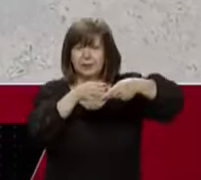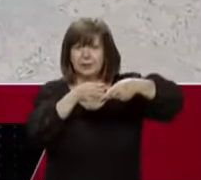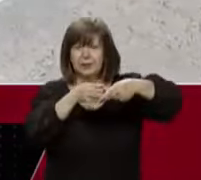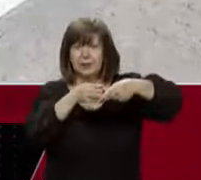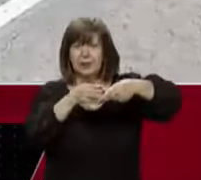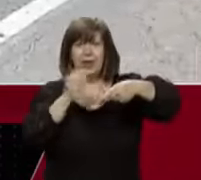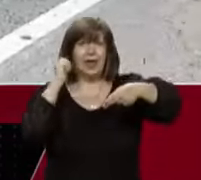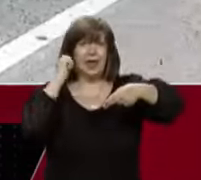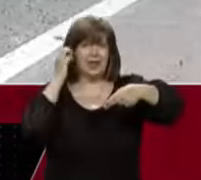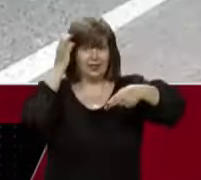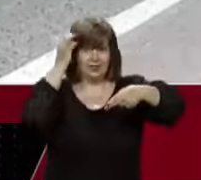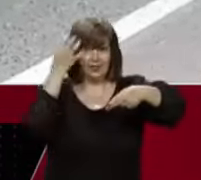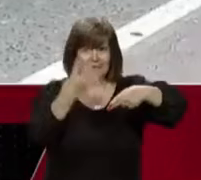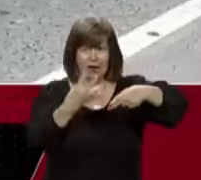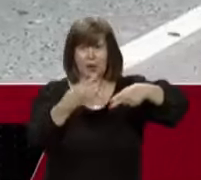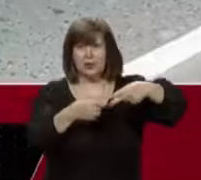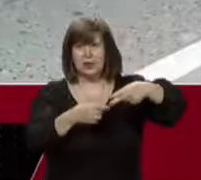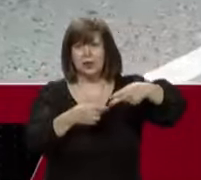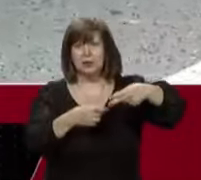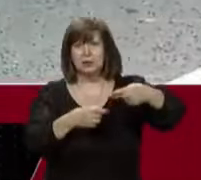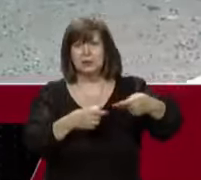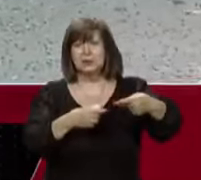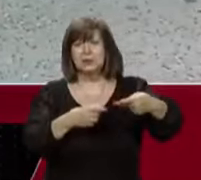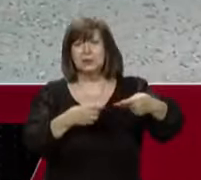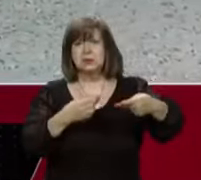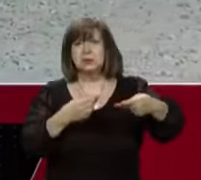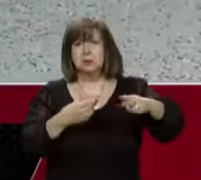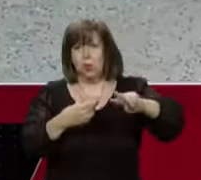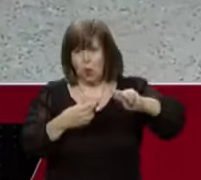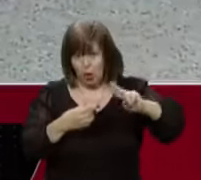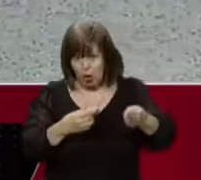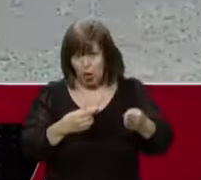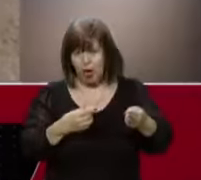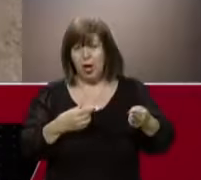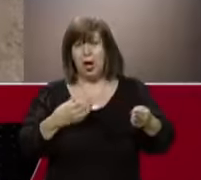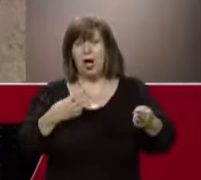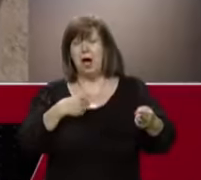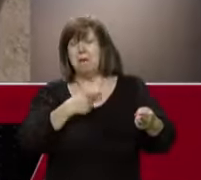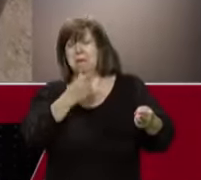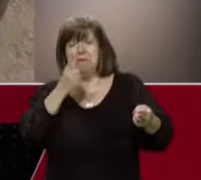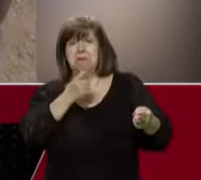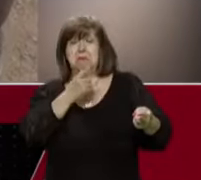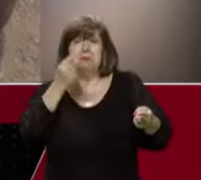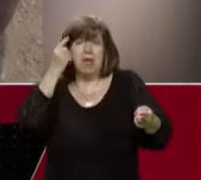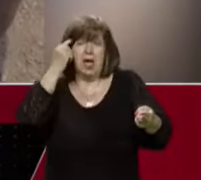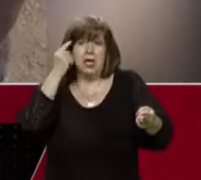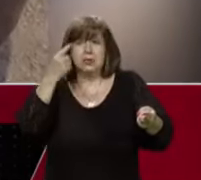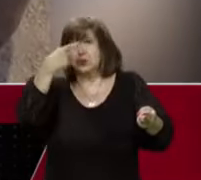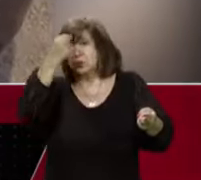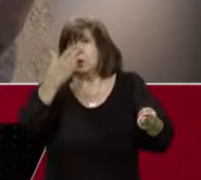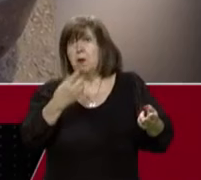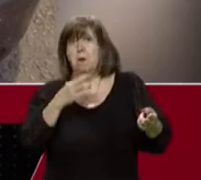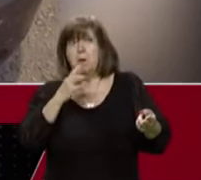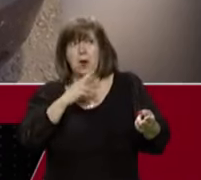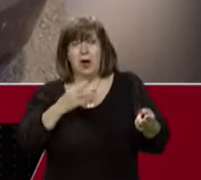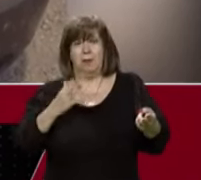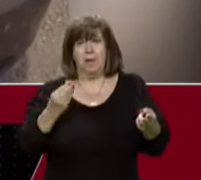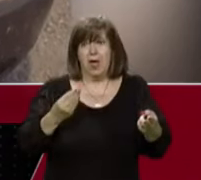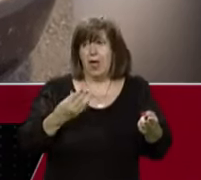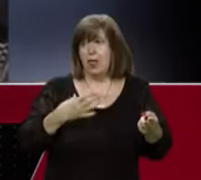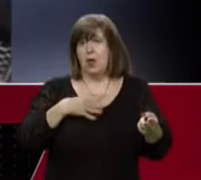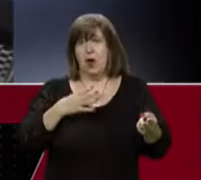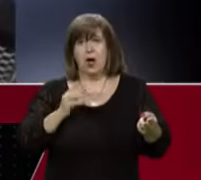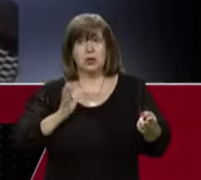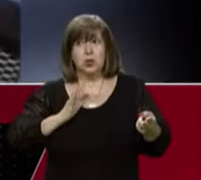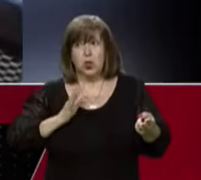mujer de 34 años, parece ser que por el temor, suponemos, ¿cierto?, o aquí lo que sucedió en el medio de esta